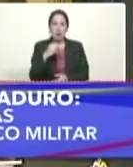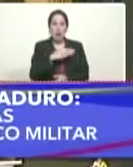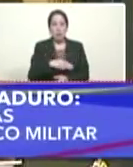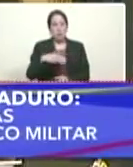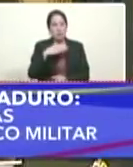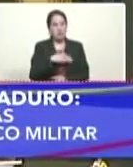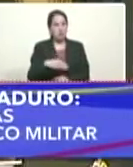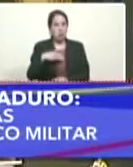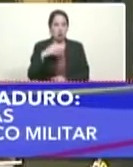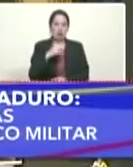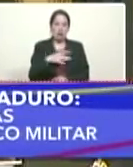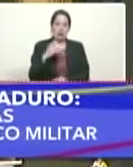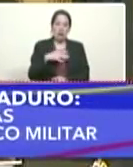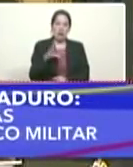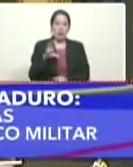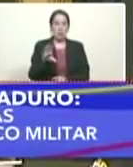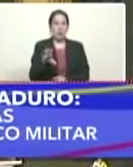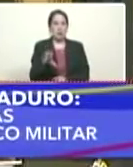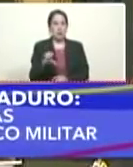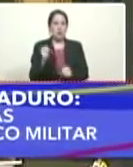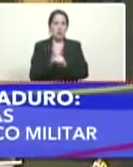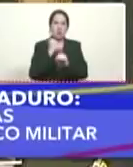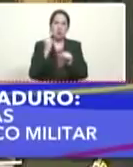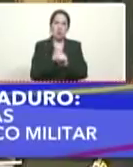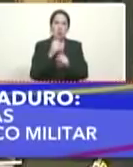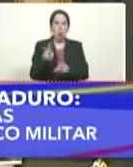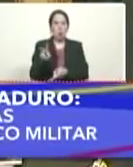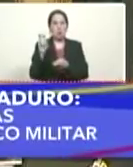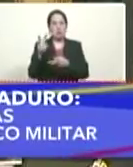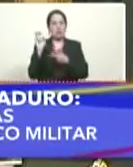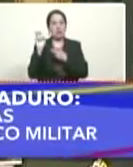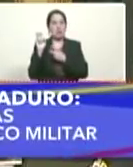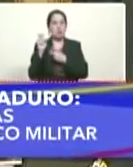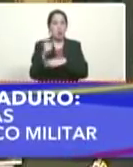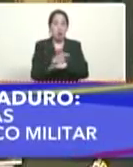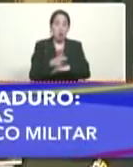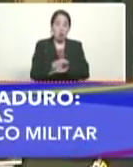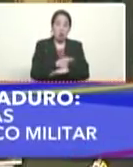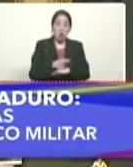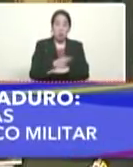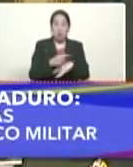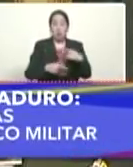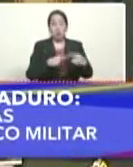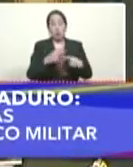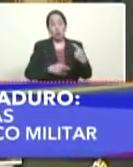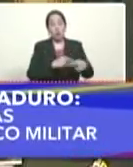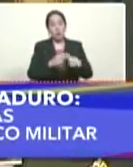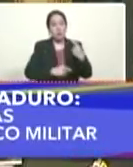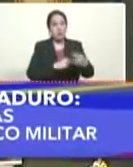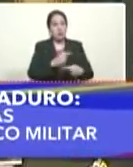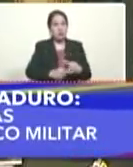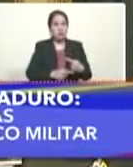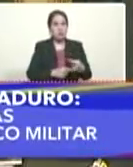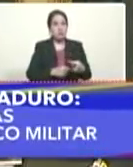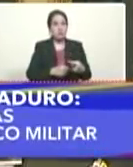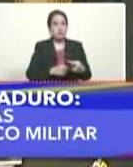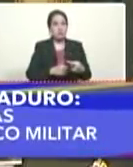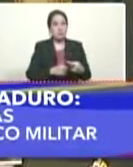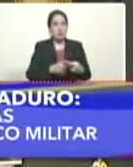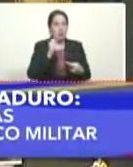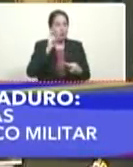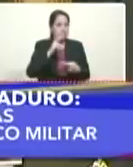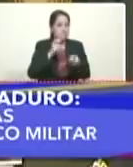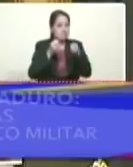misiones el carné de la patria el trabajo los ingresos el gobierno que está todos los días el embellecimiento